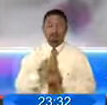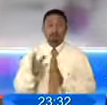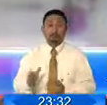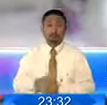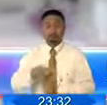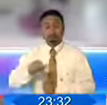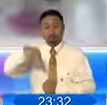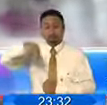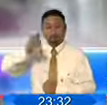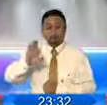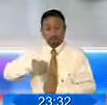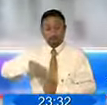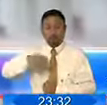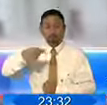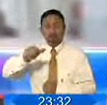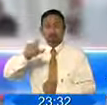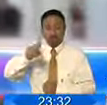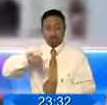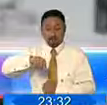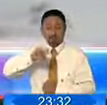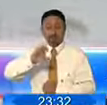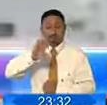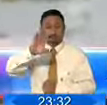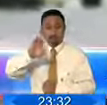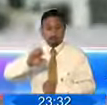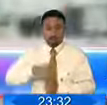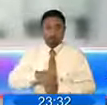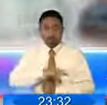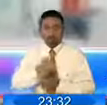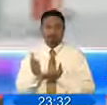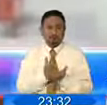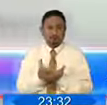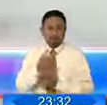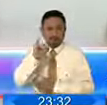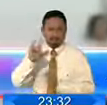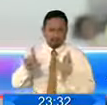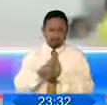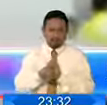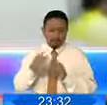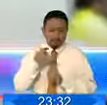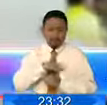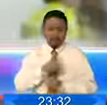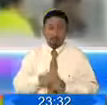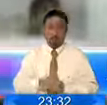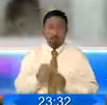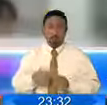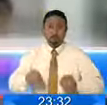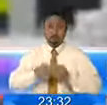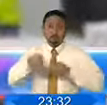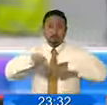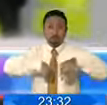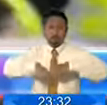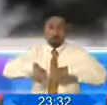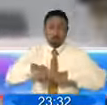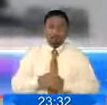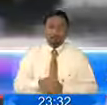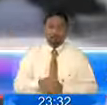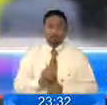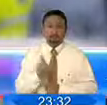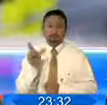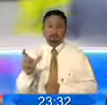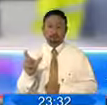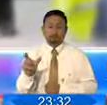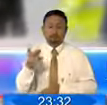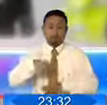de la ANT, de los GAD y de la CTE, ofrecían servicios ilícitos como aumento de frecuencias de transporte interprovincial, obtención de